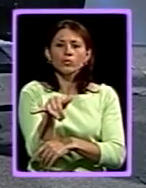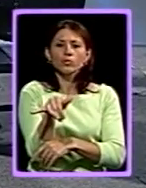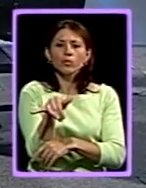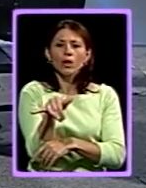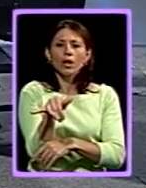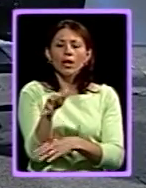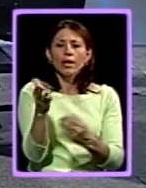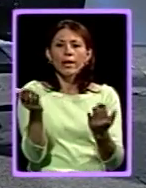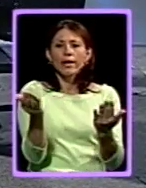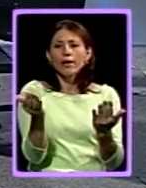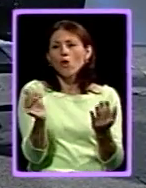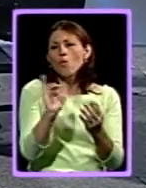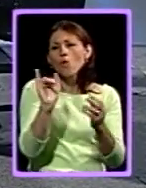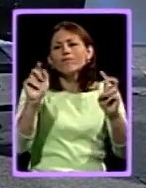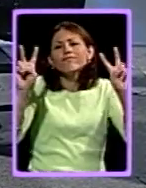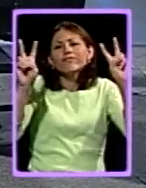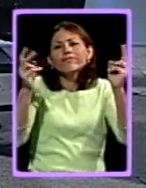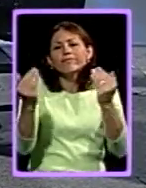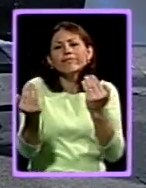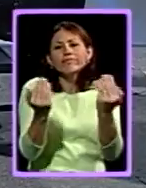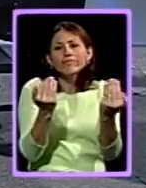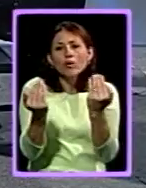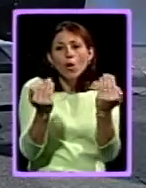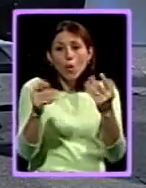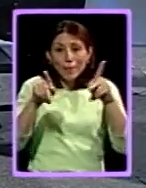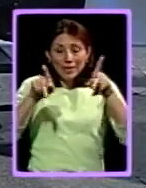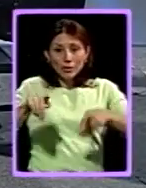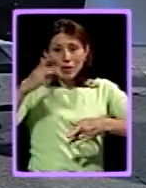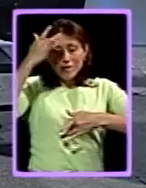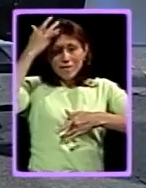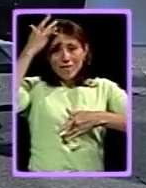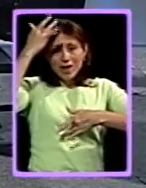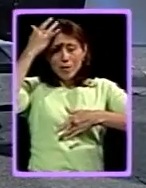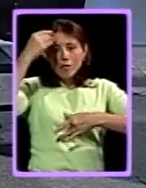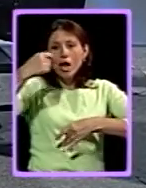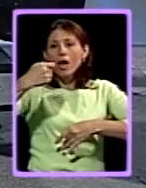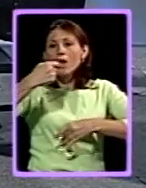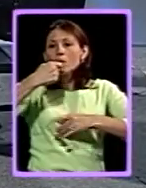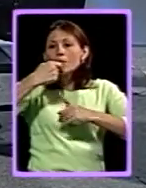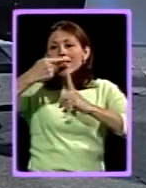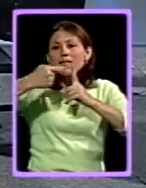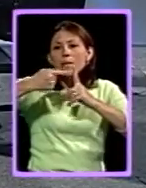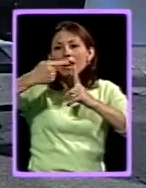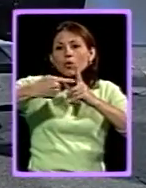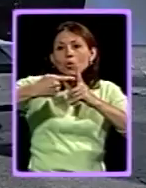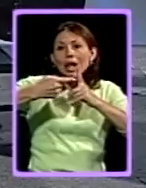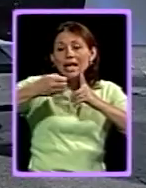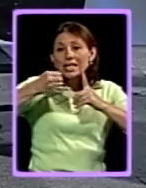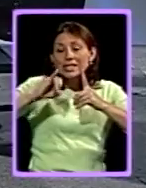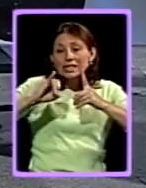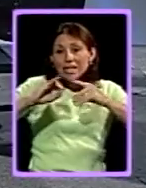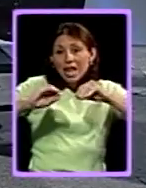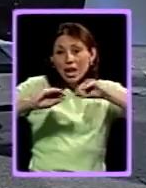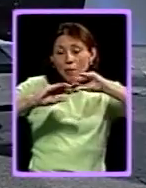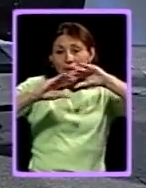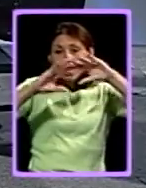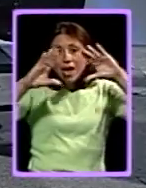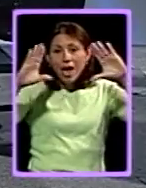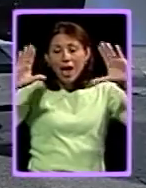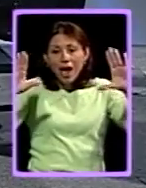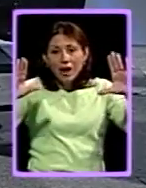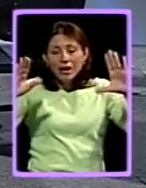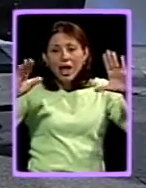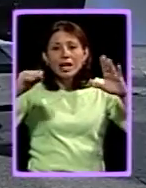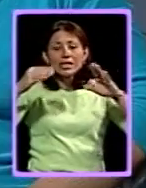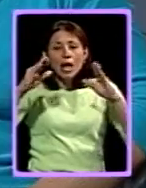la toma de temperatura que le hacen a un enfermo, que si se lo hacen en la mañana, típicamente cuando uno se enferma en la mañana uno tiene temperatura